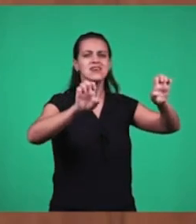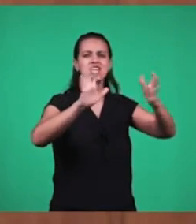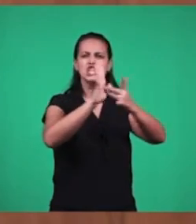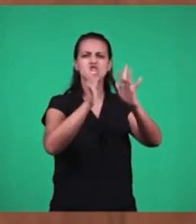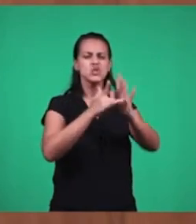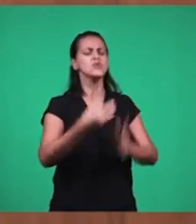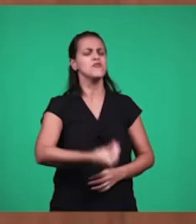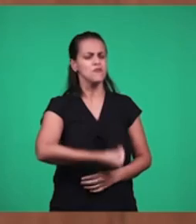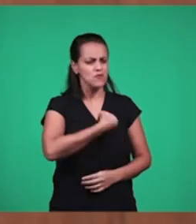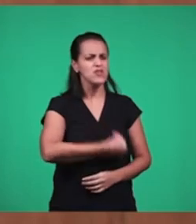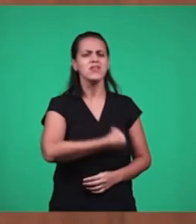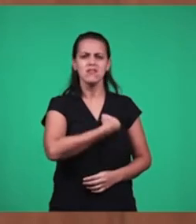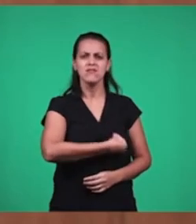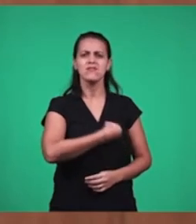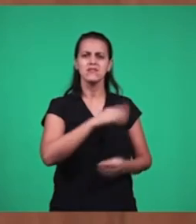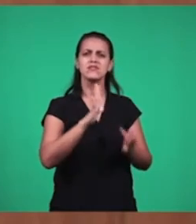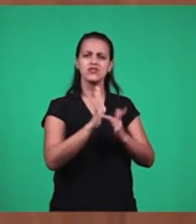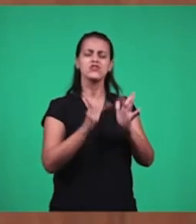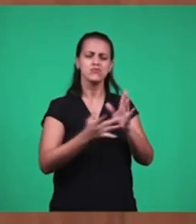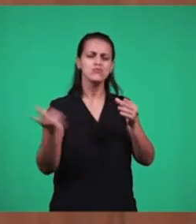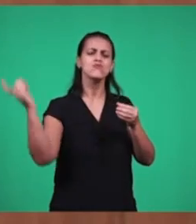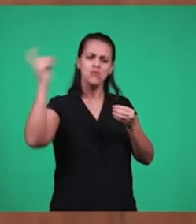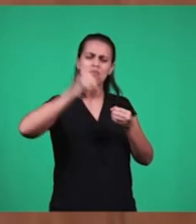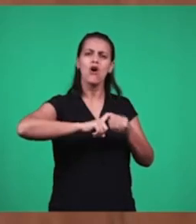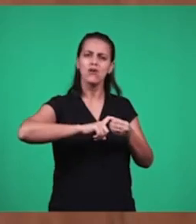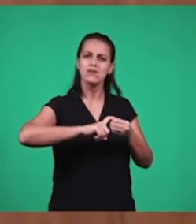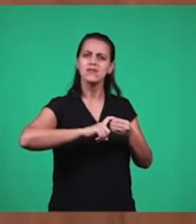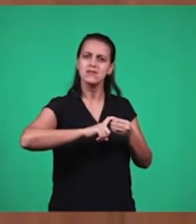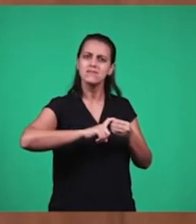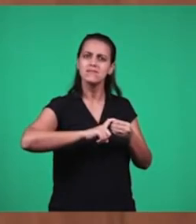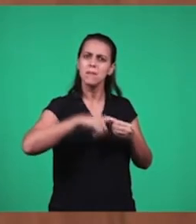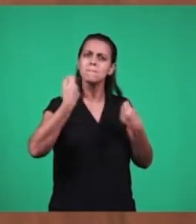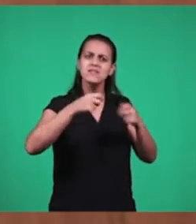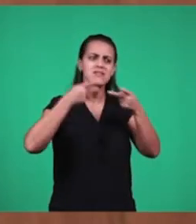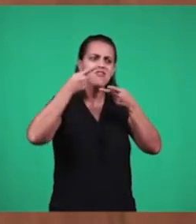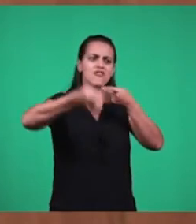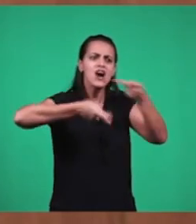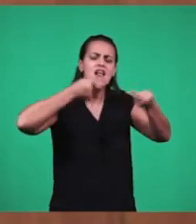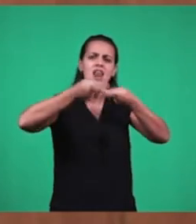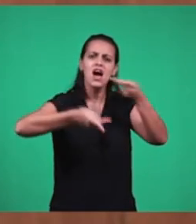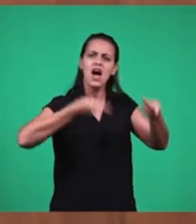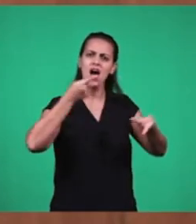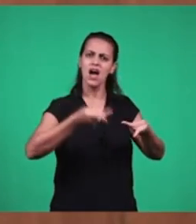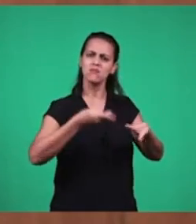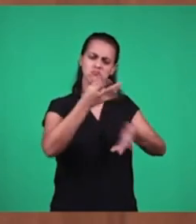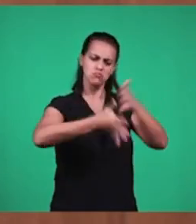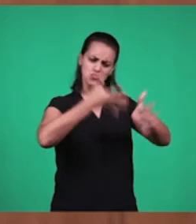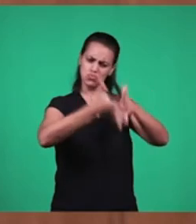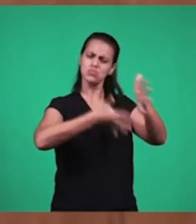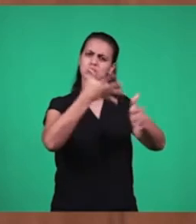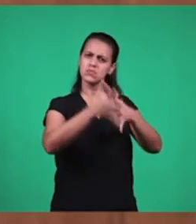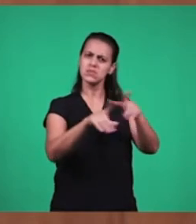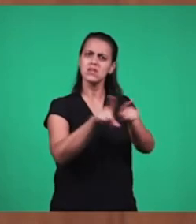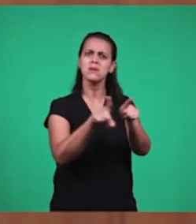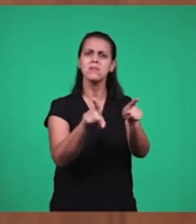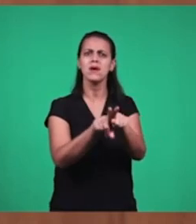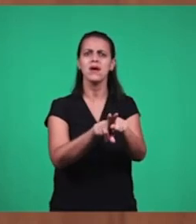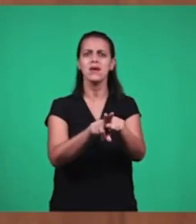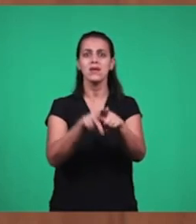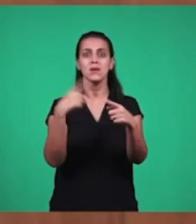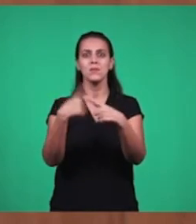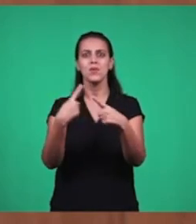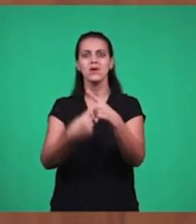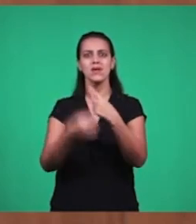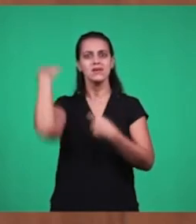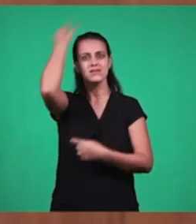de que Jesús vive y que va a volver y que la palabra de Dios está en nuestros labios. El Espíritu Santo está en